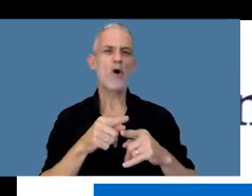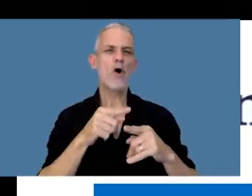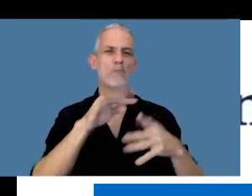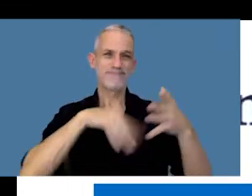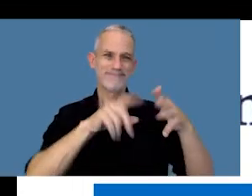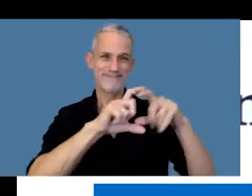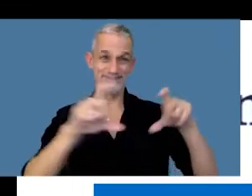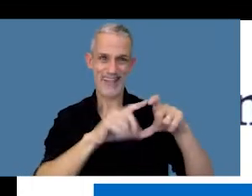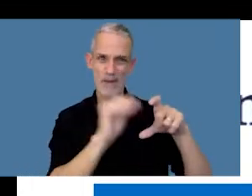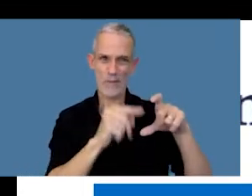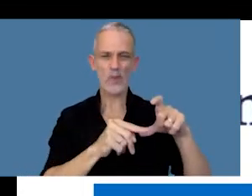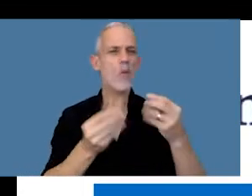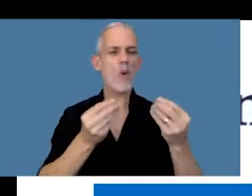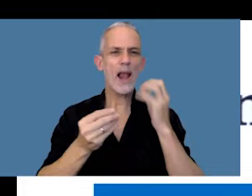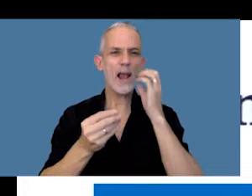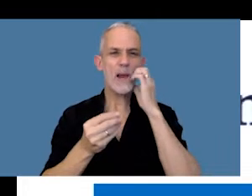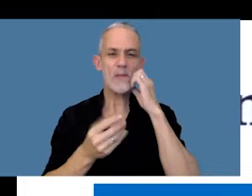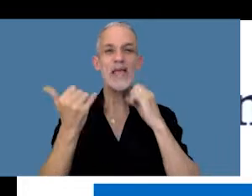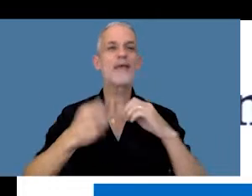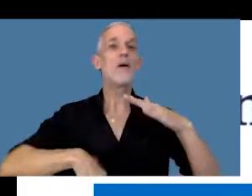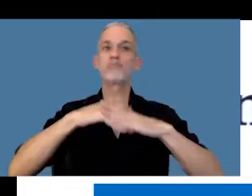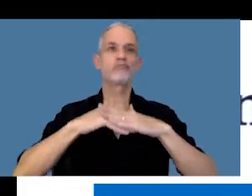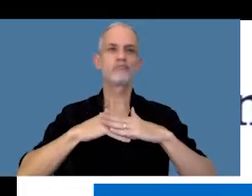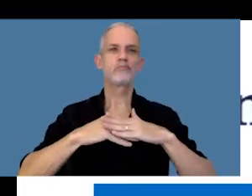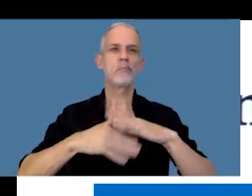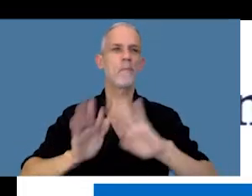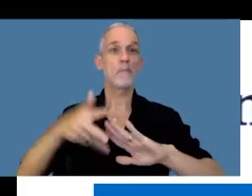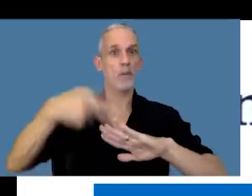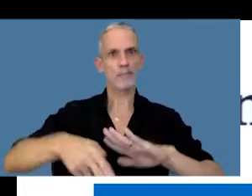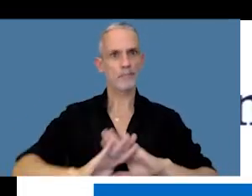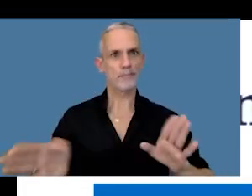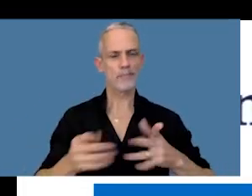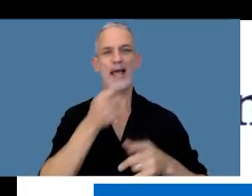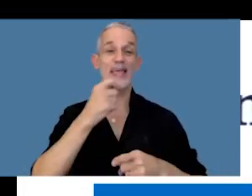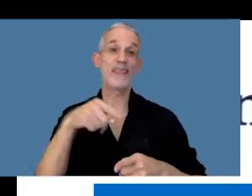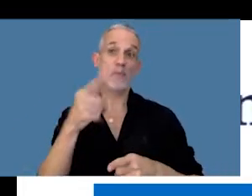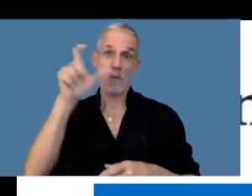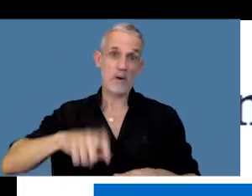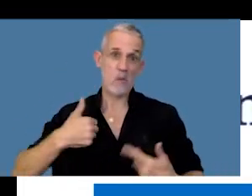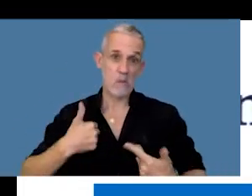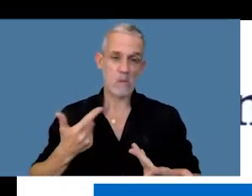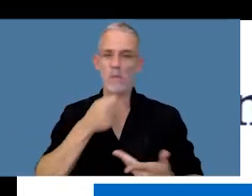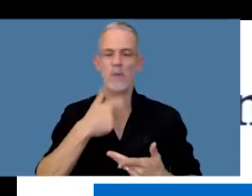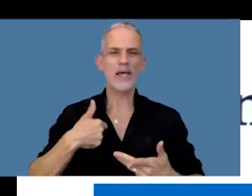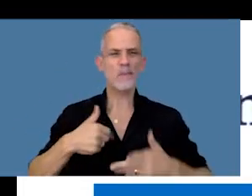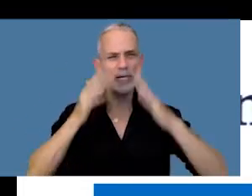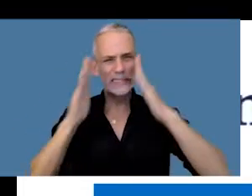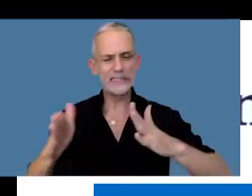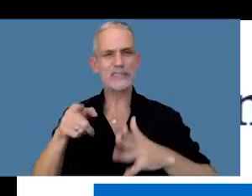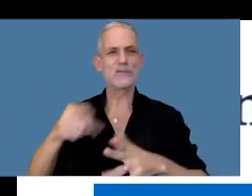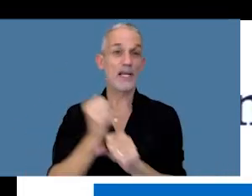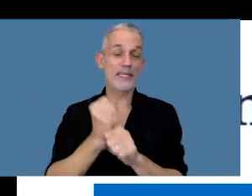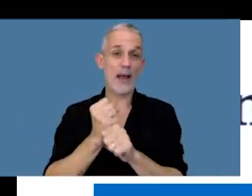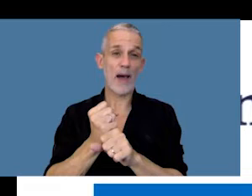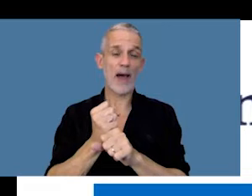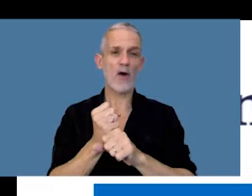tabla, también tienen un tope máximo. Y luego, si el contribuyente se dedica exclusivamente